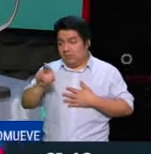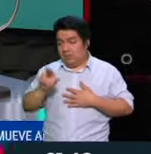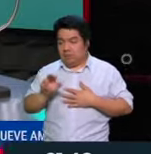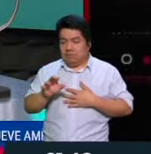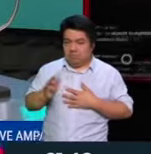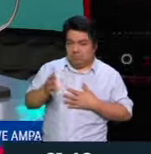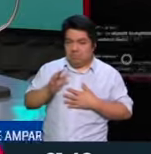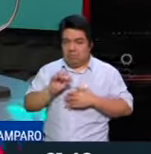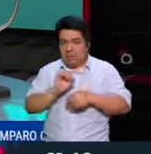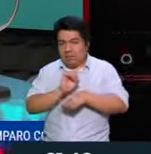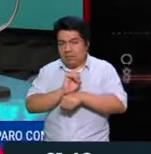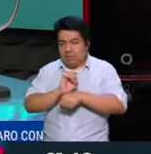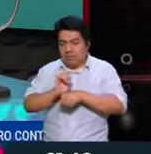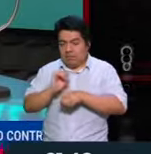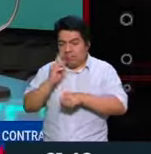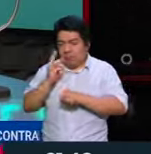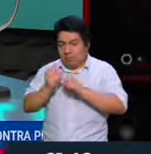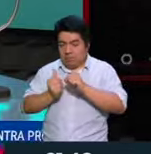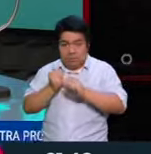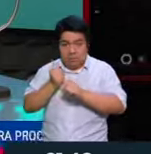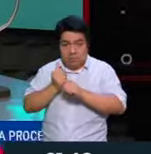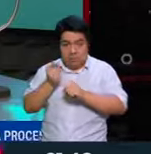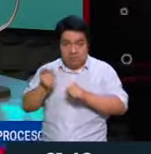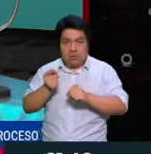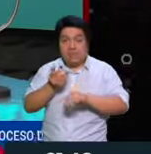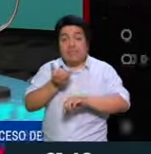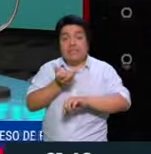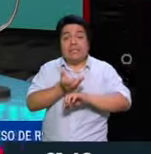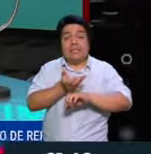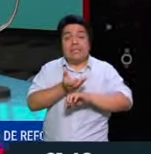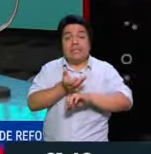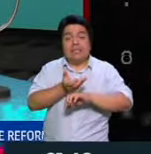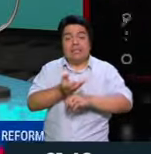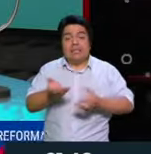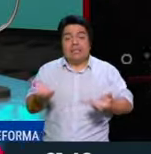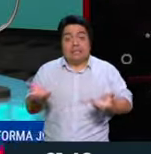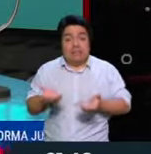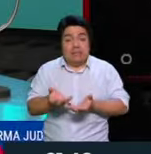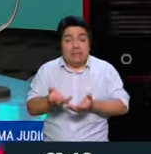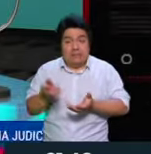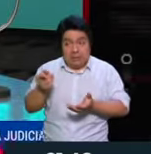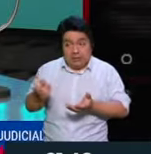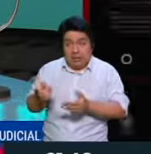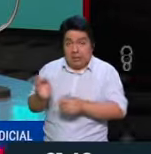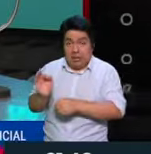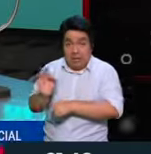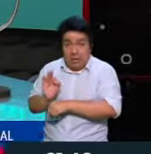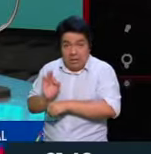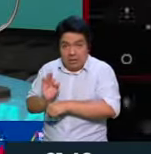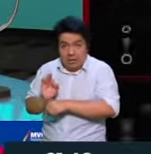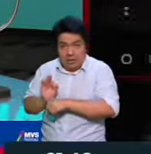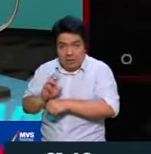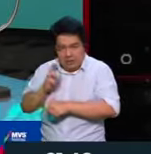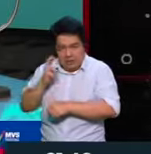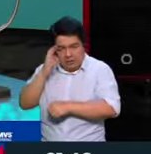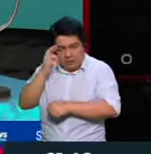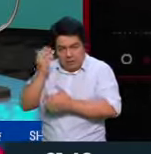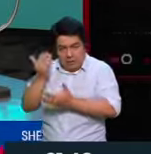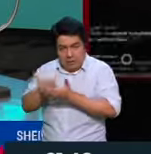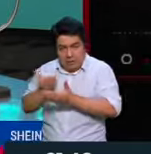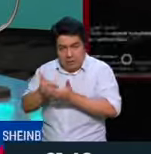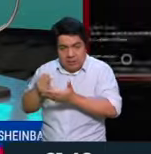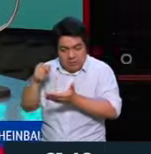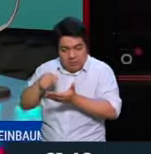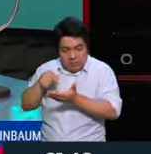tibio en estos 3 años como embajador, lo que está haciendo Estados Unidos es defender lo plasmado, lo escrito en